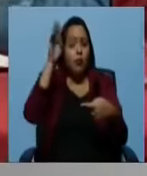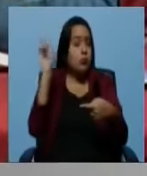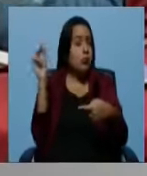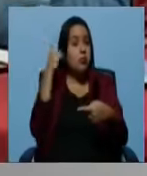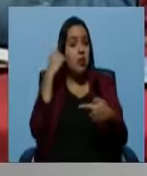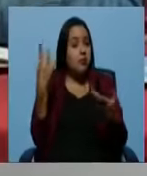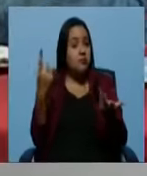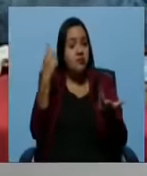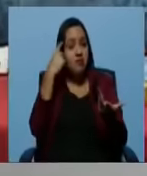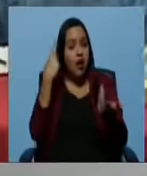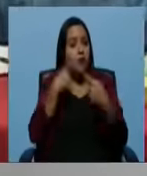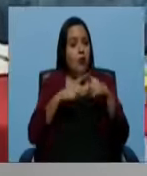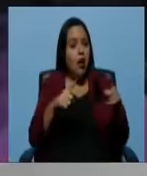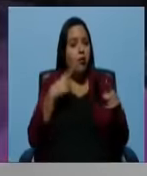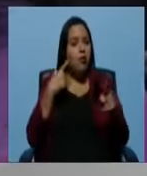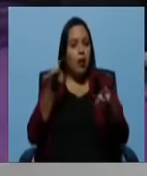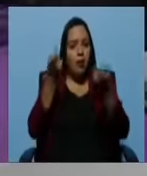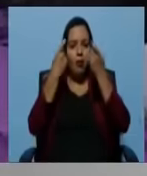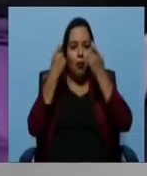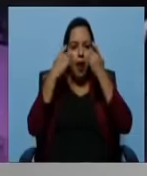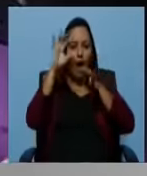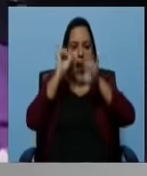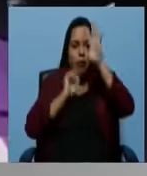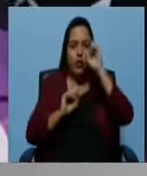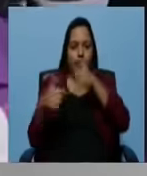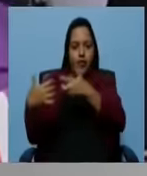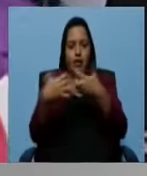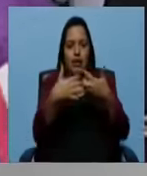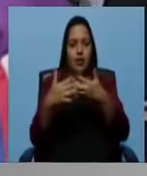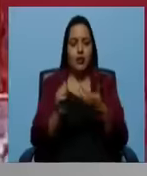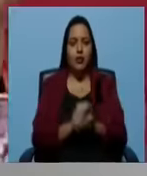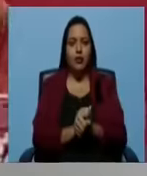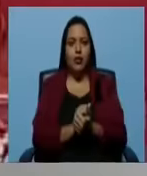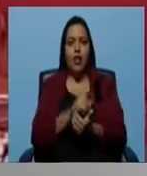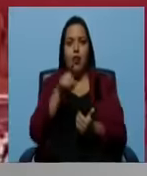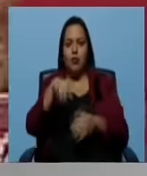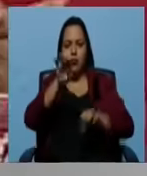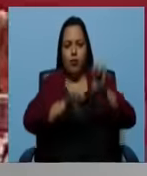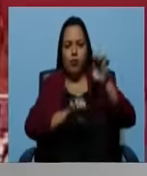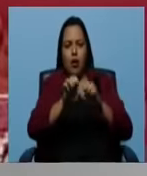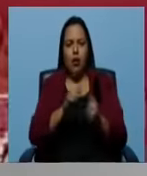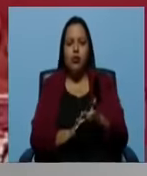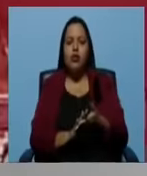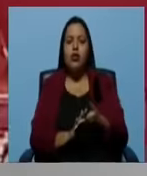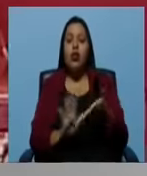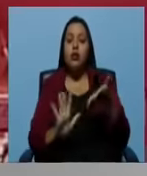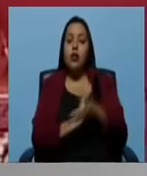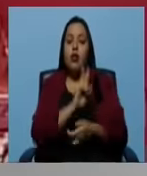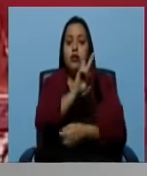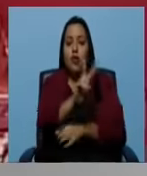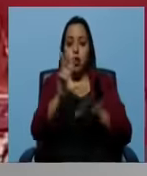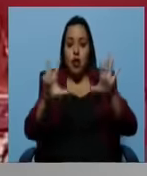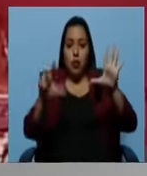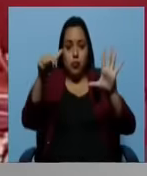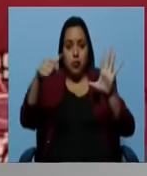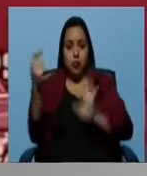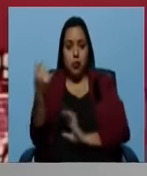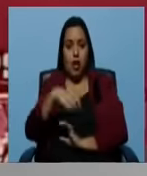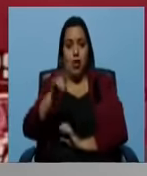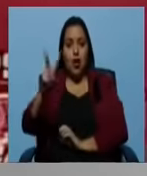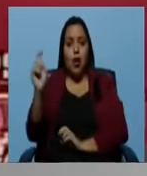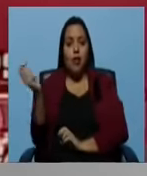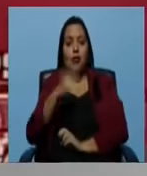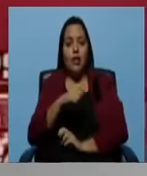batalla. Preparándose para la batalla. Y bueno, estuvimos revisando, el 28 de este mes se cumplen 2 meses de la